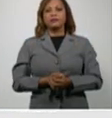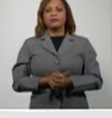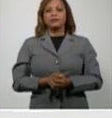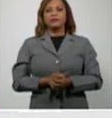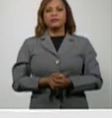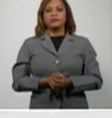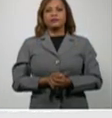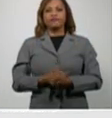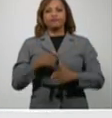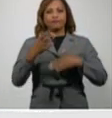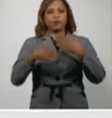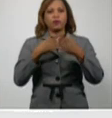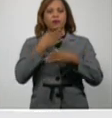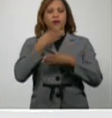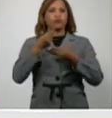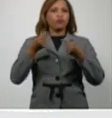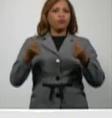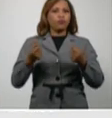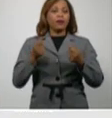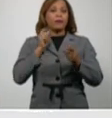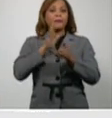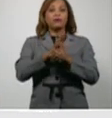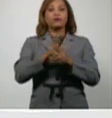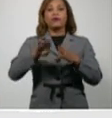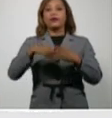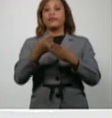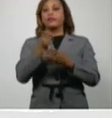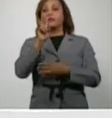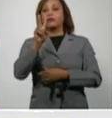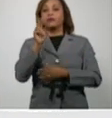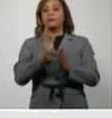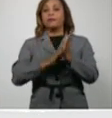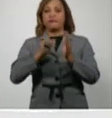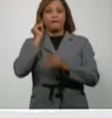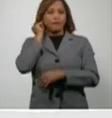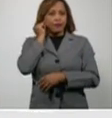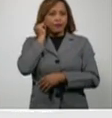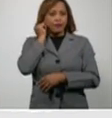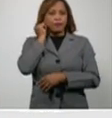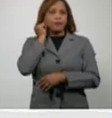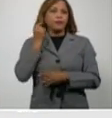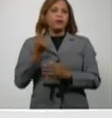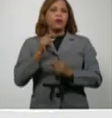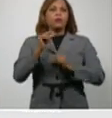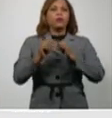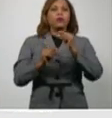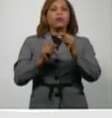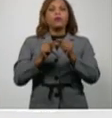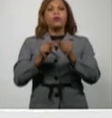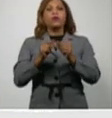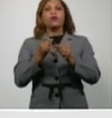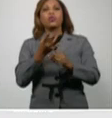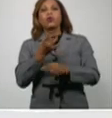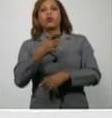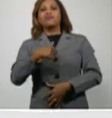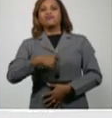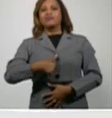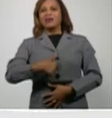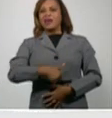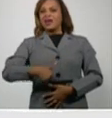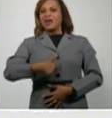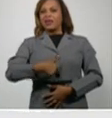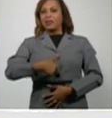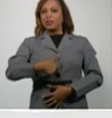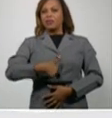que comenzó el día 2 de febrero con un poco de dolor en el estómago. Fíjense la variedad